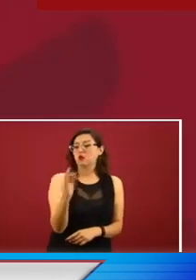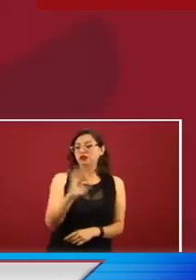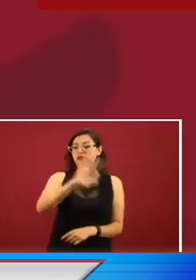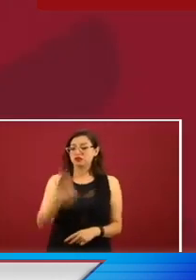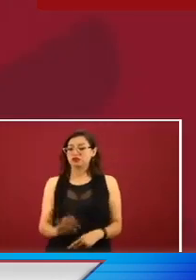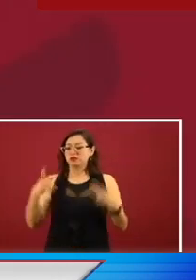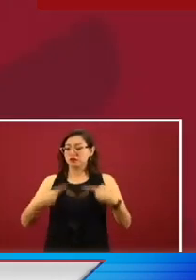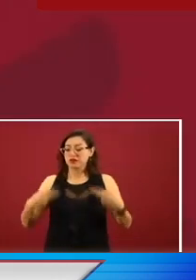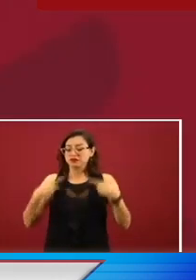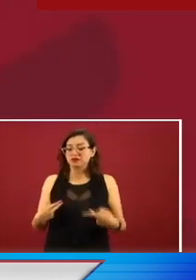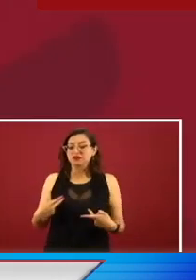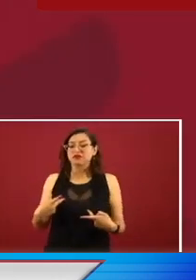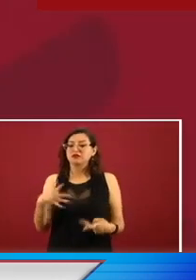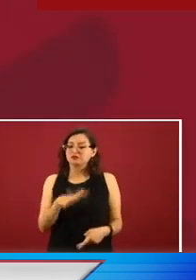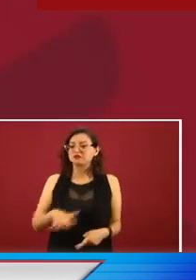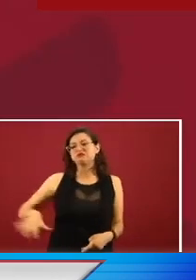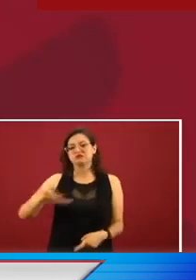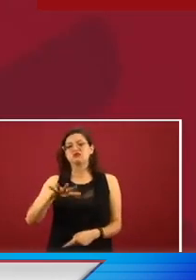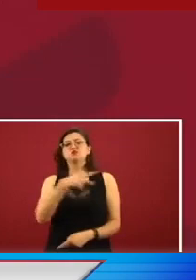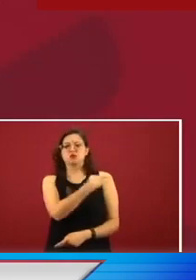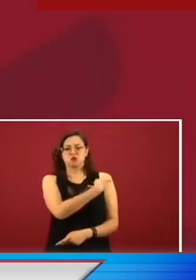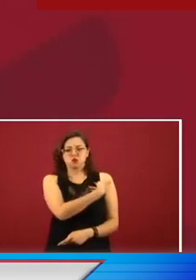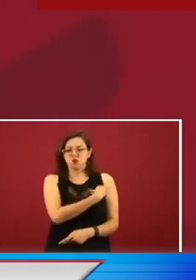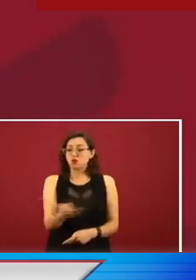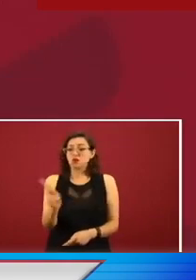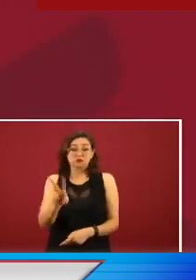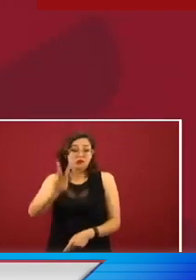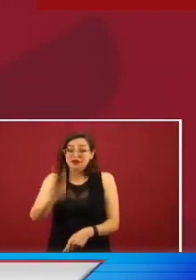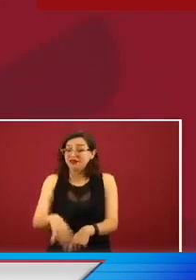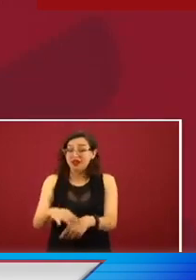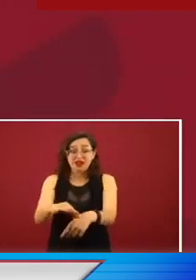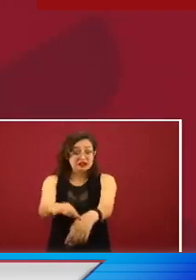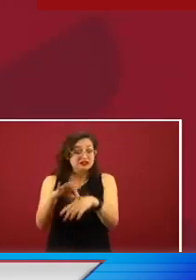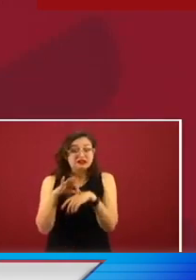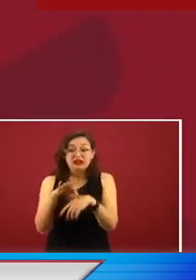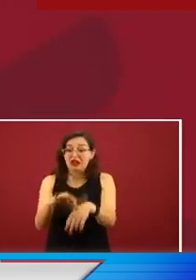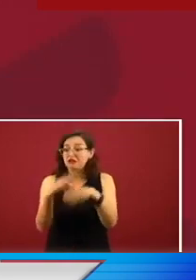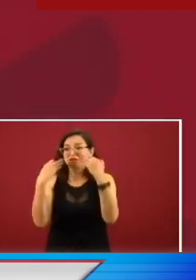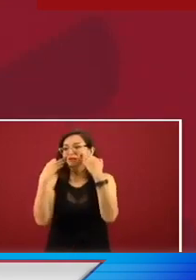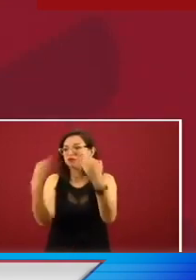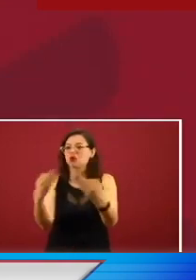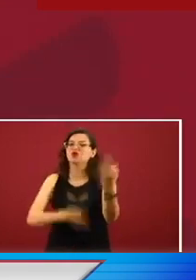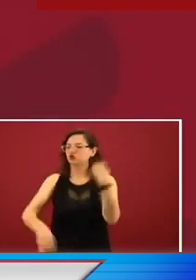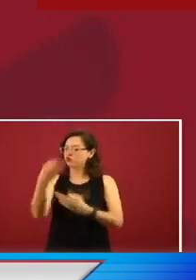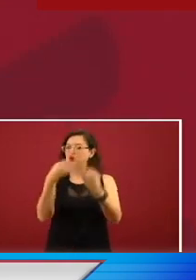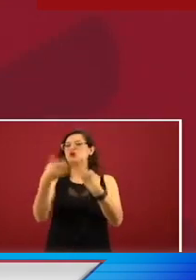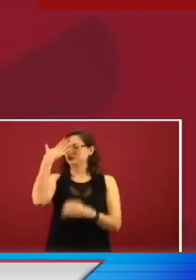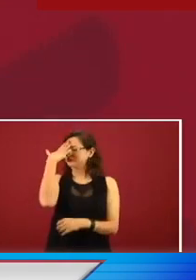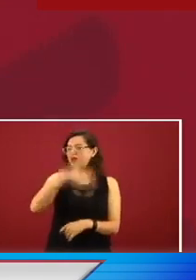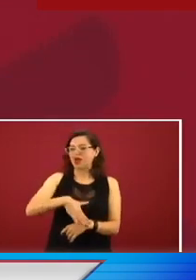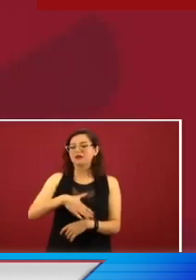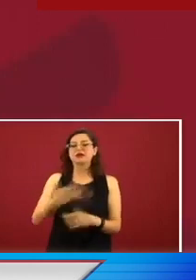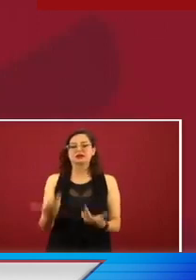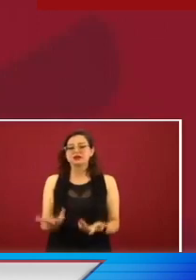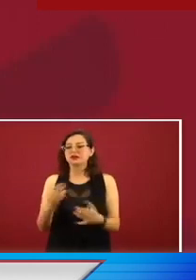desde el viernes pasado, ambos gobiernos trabajan de manera coordinada para atender la emergencia sanitaria junto con el gobierno federal, aunque aclara que